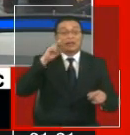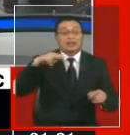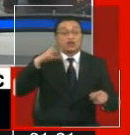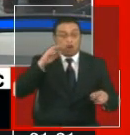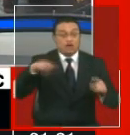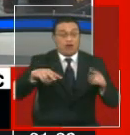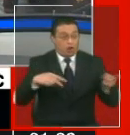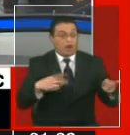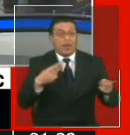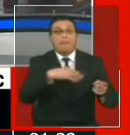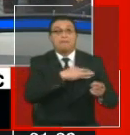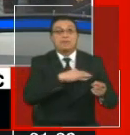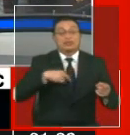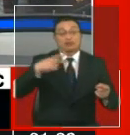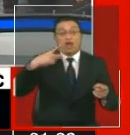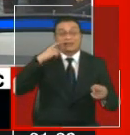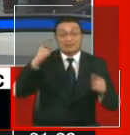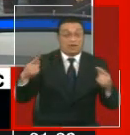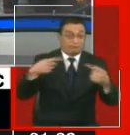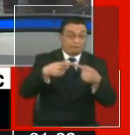canas al actual ministro de Hacienda?